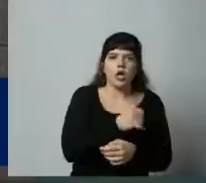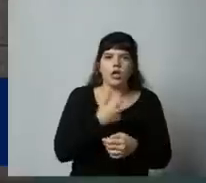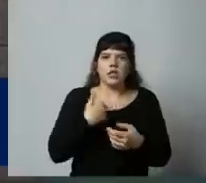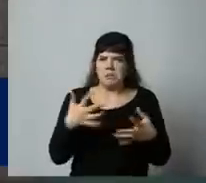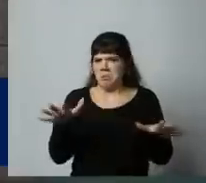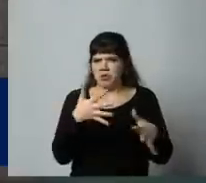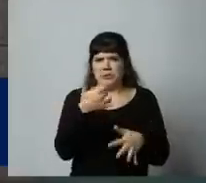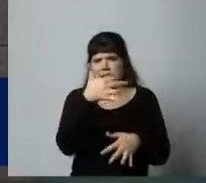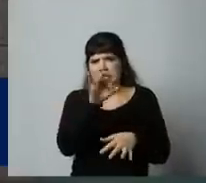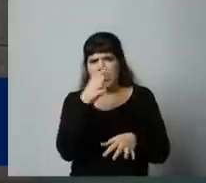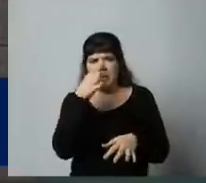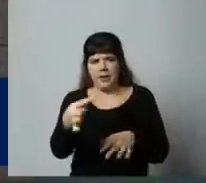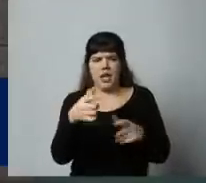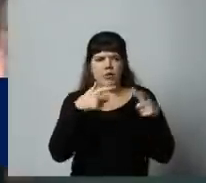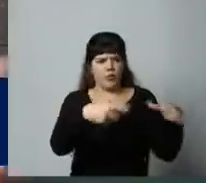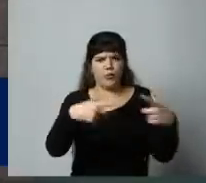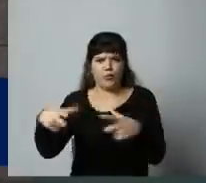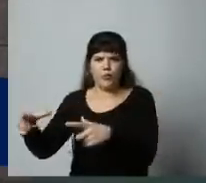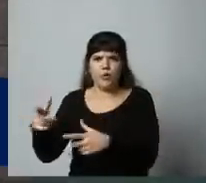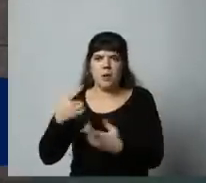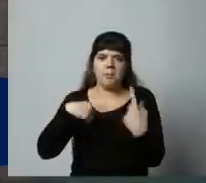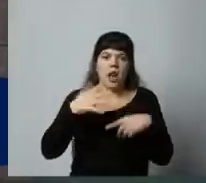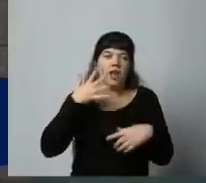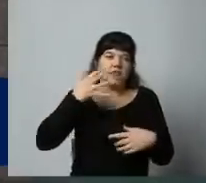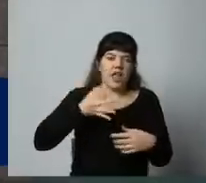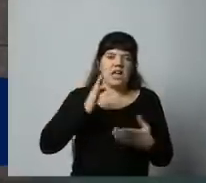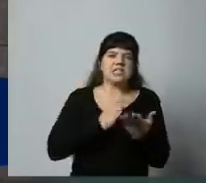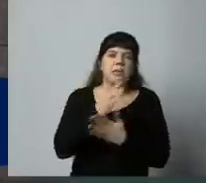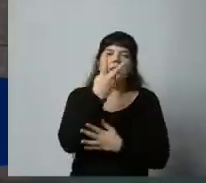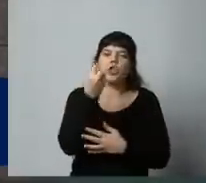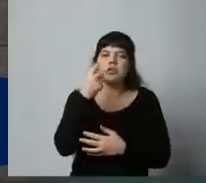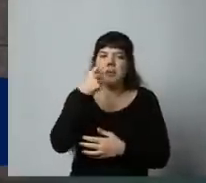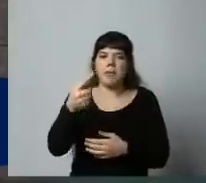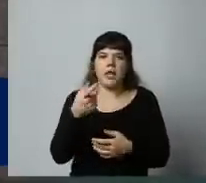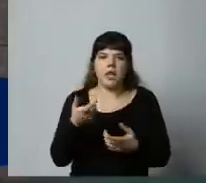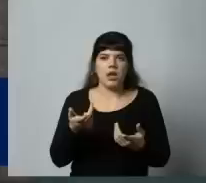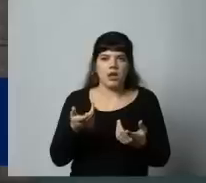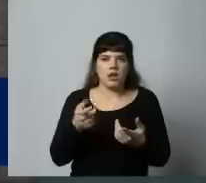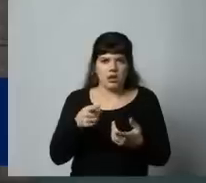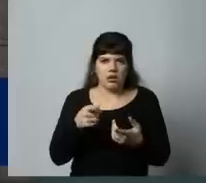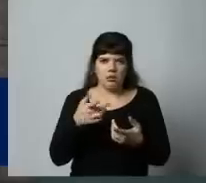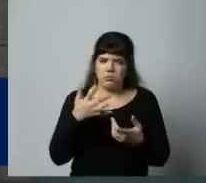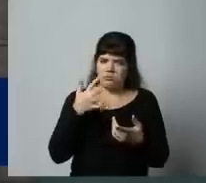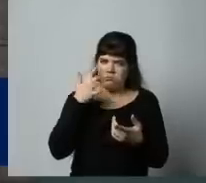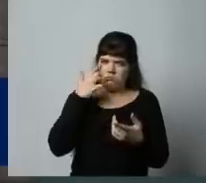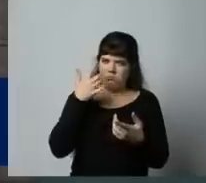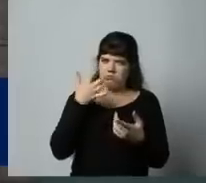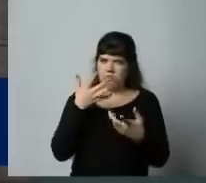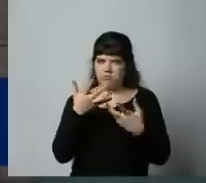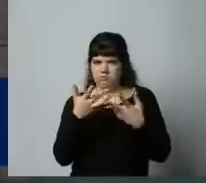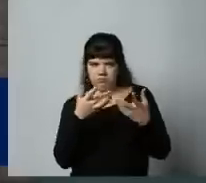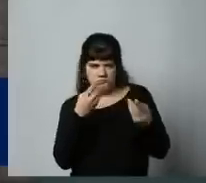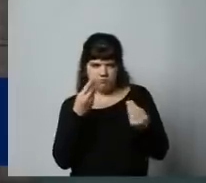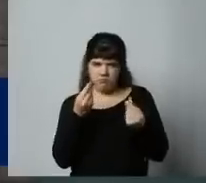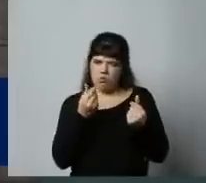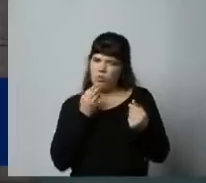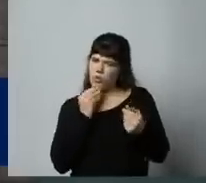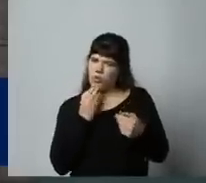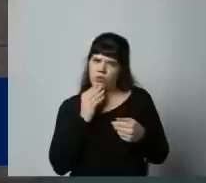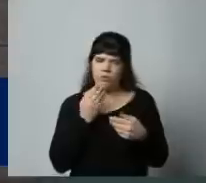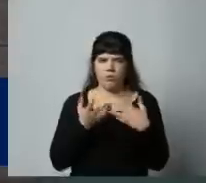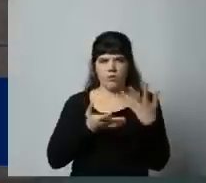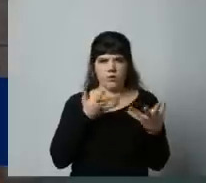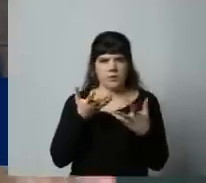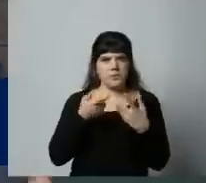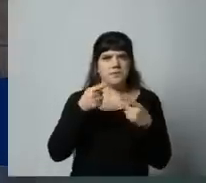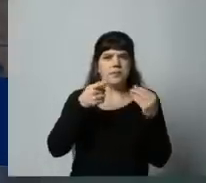entregando 60,000 viandas cuando habitualmente se entregan más de 200.000 y sembró la sospecha sobre qué se estaba haciendo pensé está